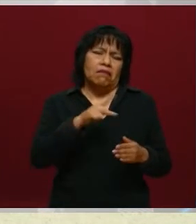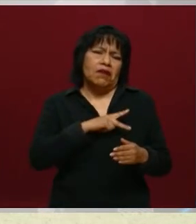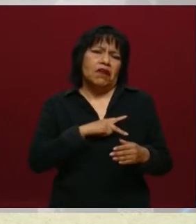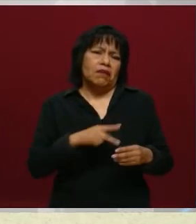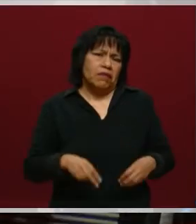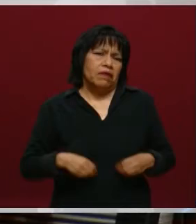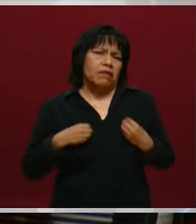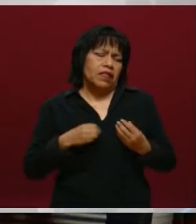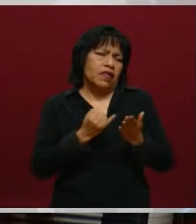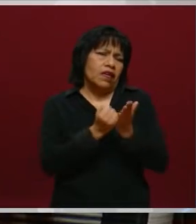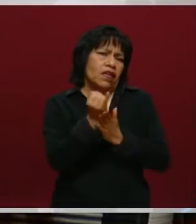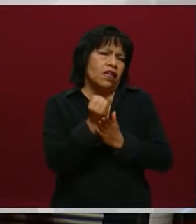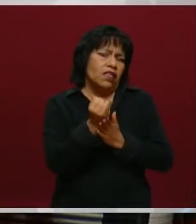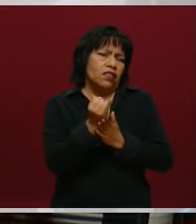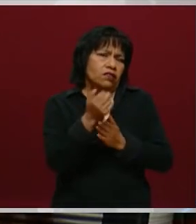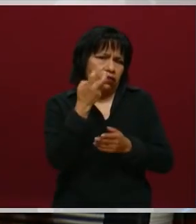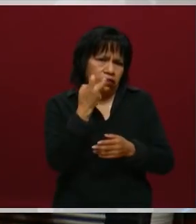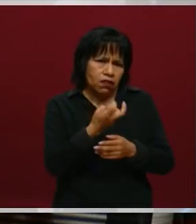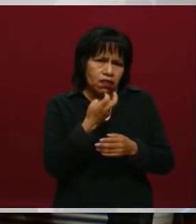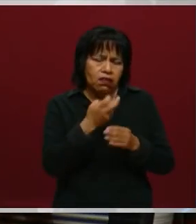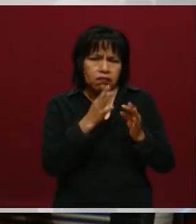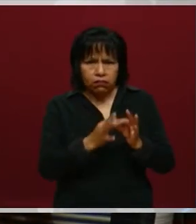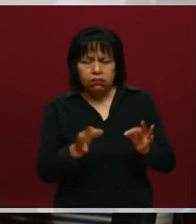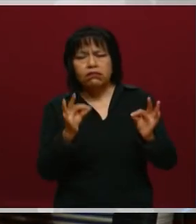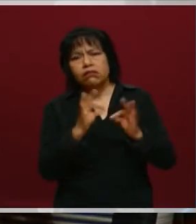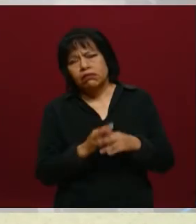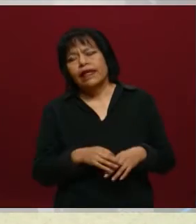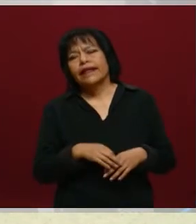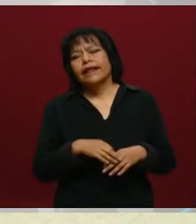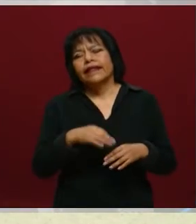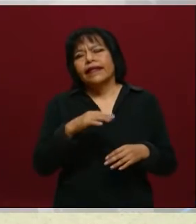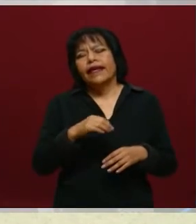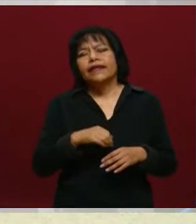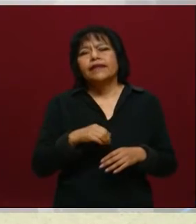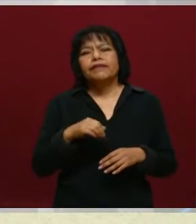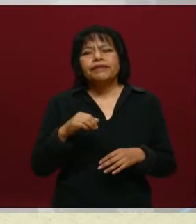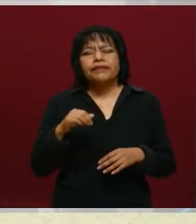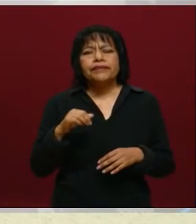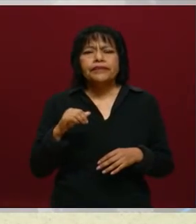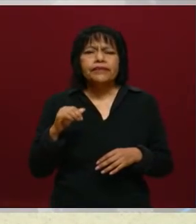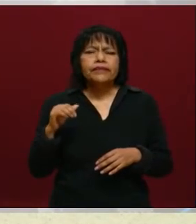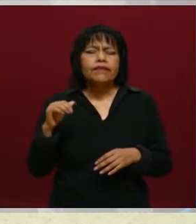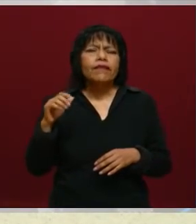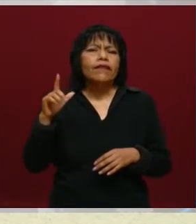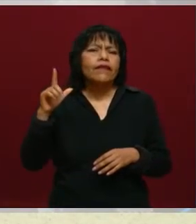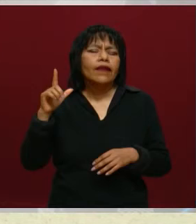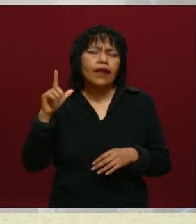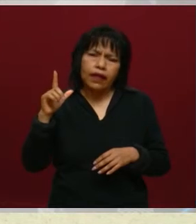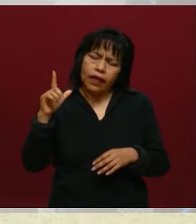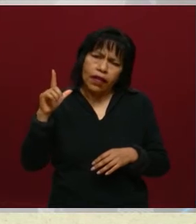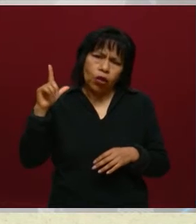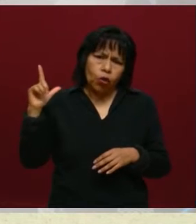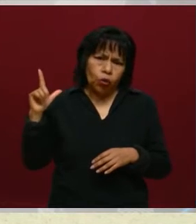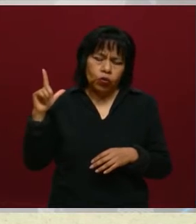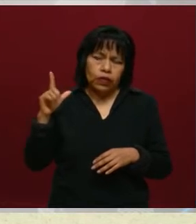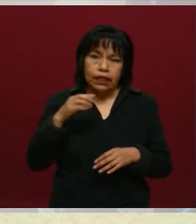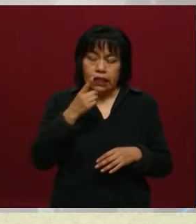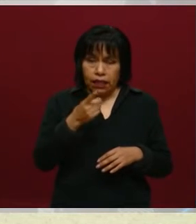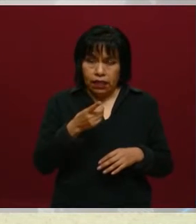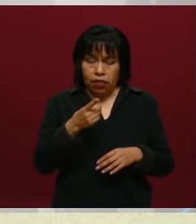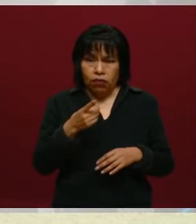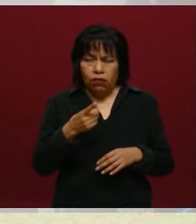para la decisión que se está tomando un derecho en el doctor enrique düssel nos decía que la ética tiene que estar basada en